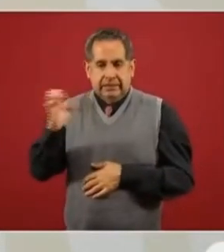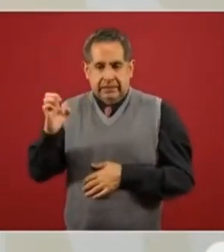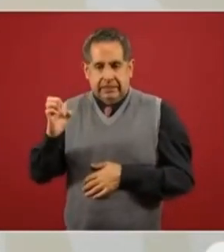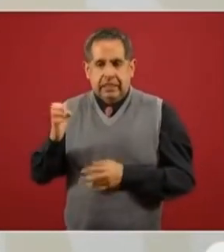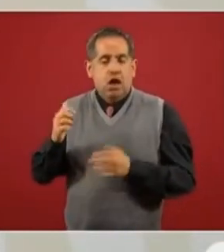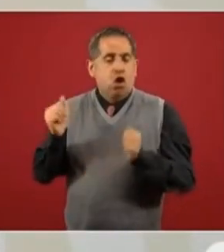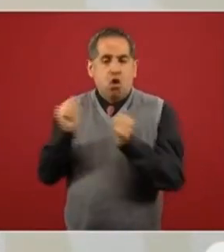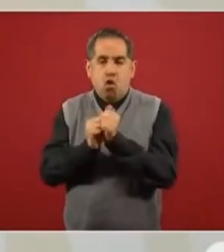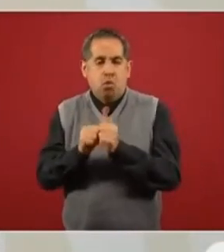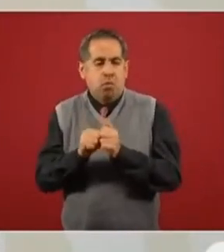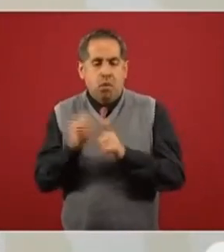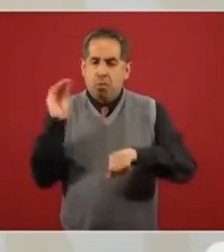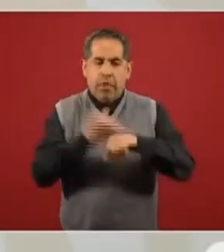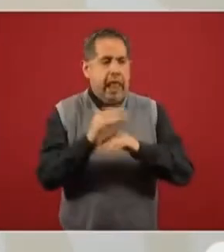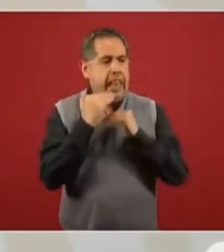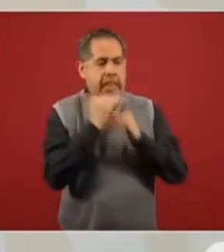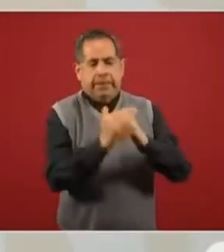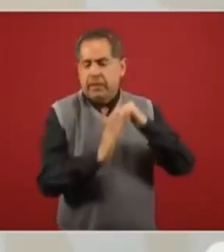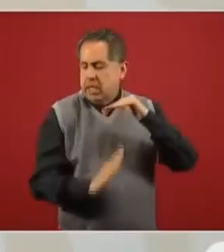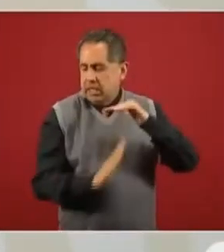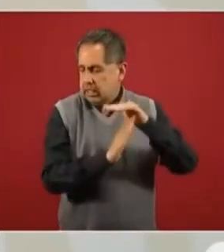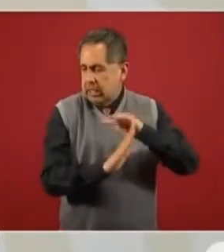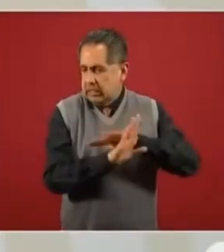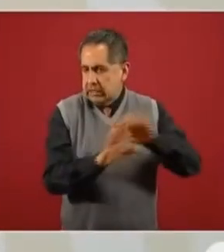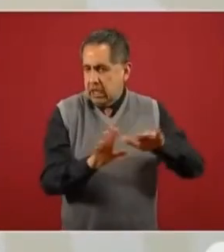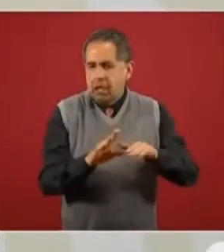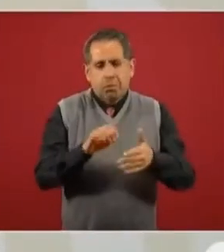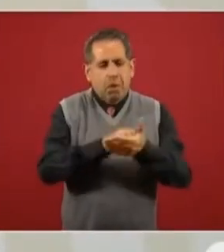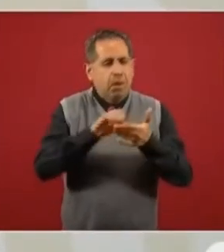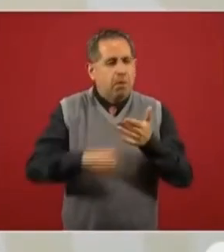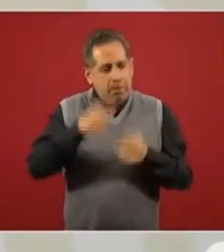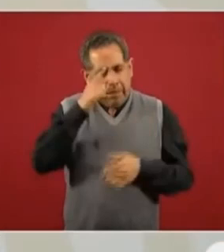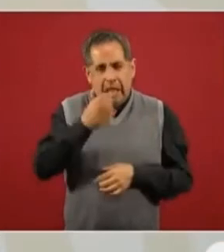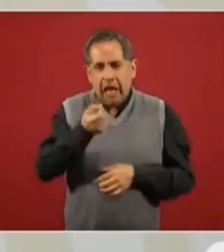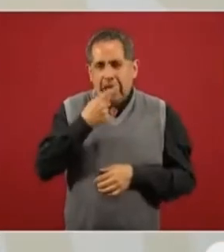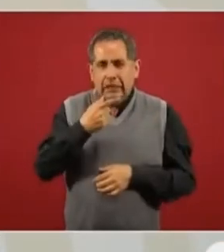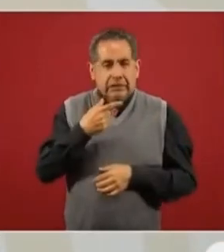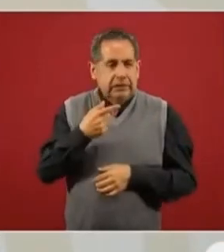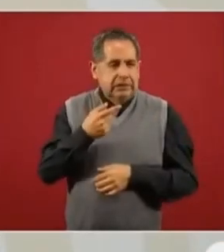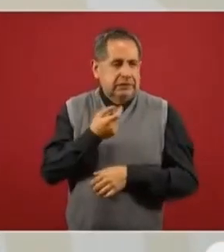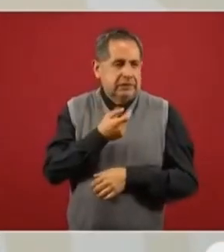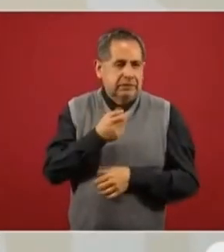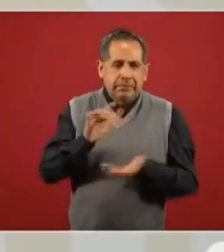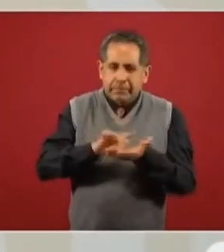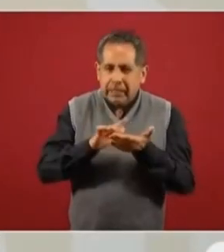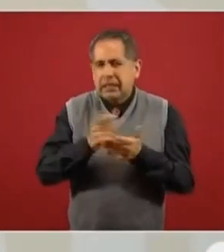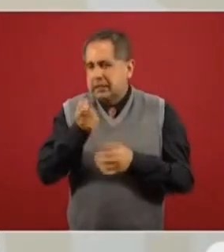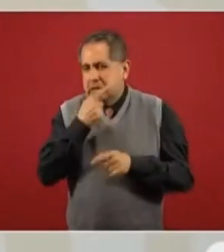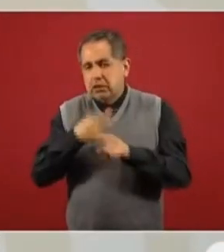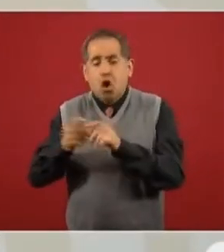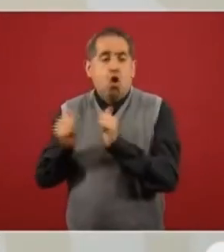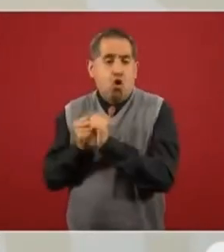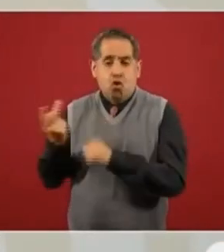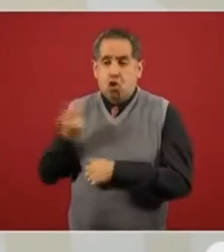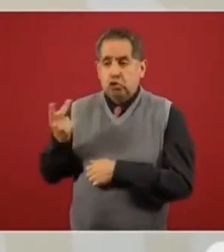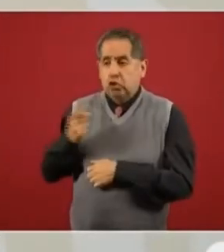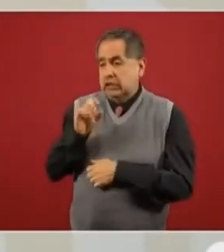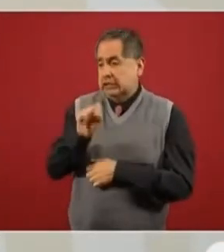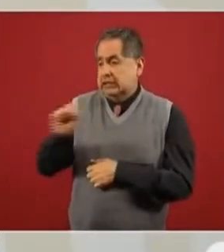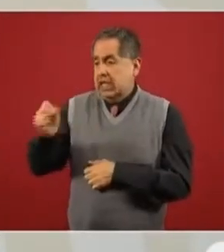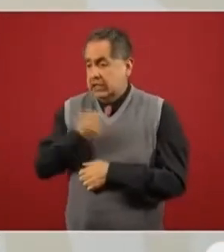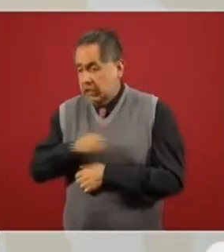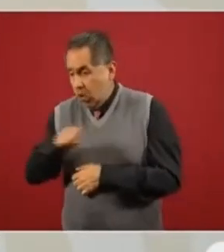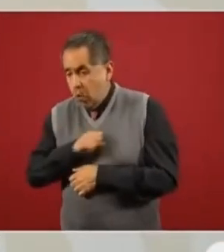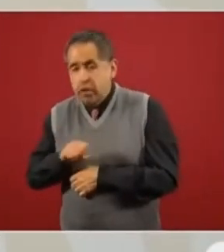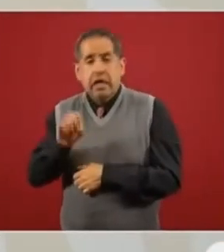el establecer los límites, y en el caso de los insumos para la salud, conjuntamente con la Secretaría de Salud. Uno de